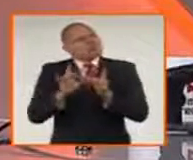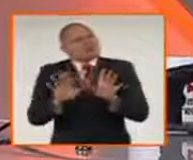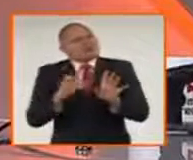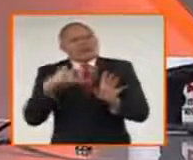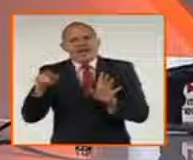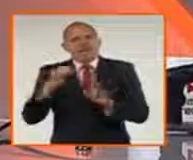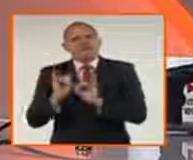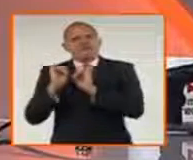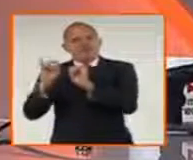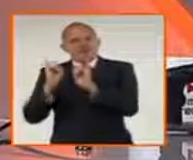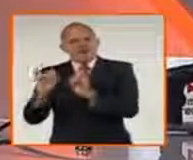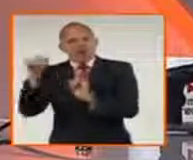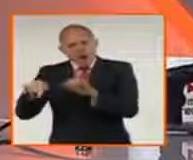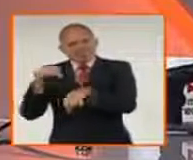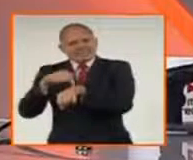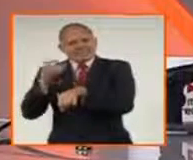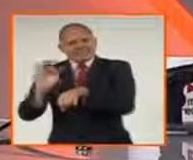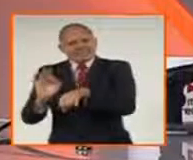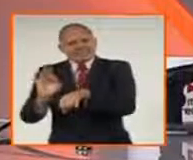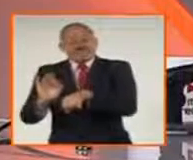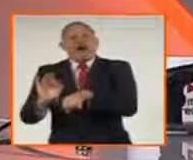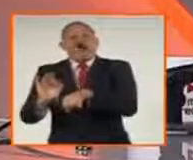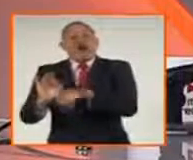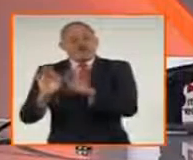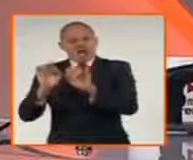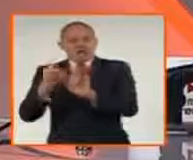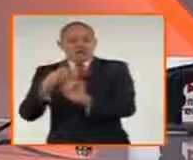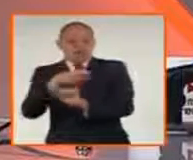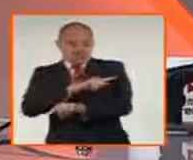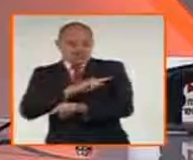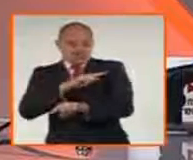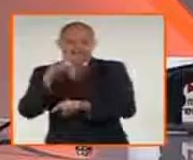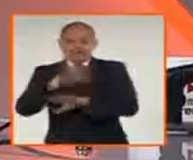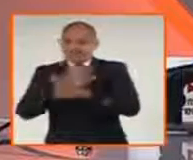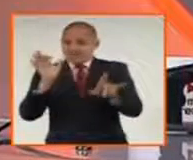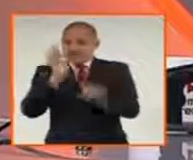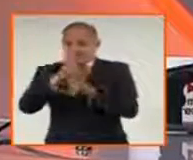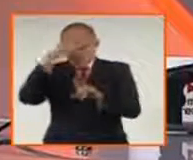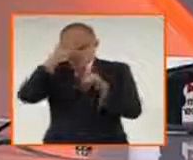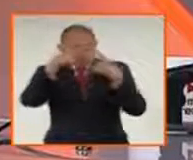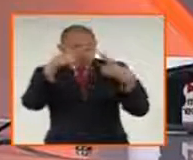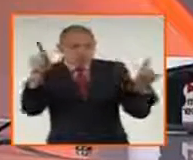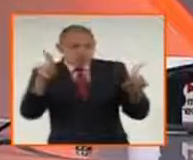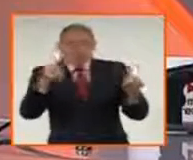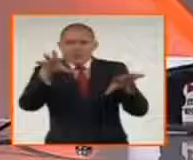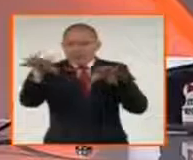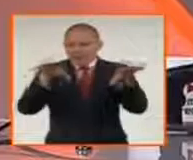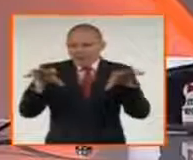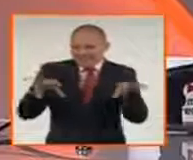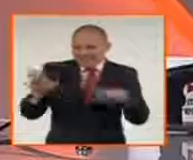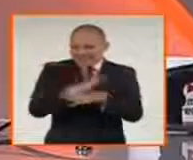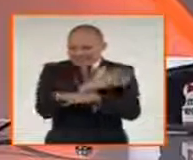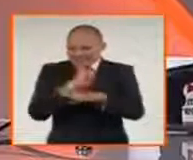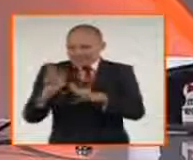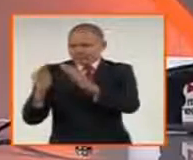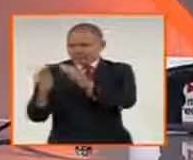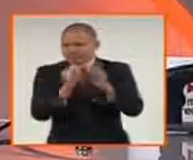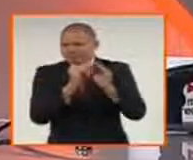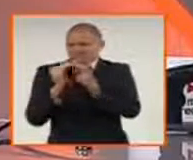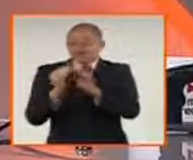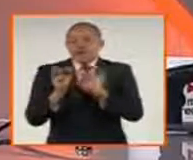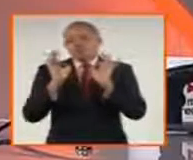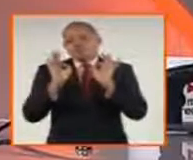ver con el inicio anoche, ayer, en barrios, en circunscripciones, de esto que les comentaba al principio,